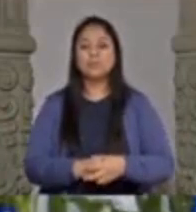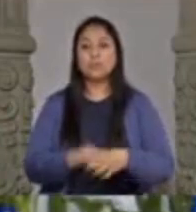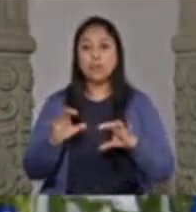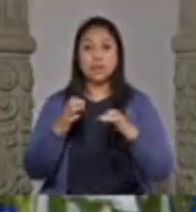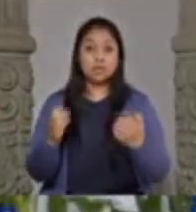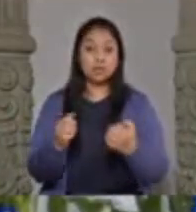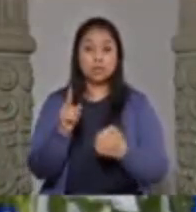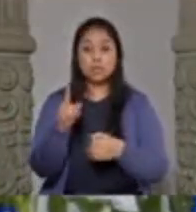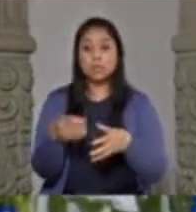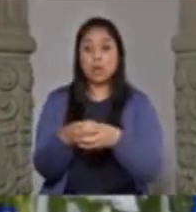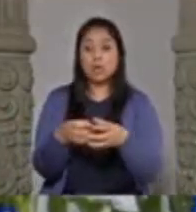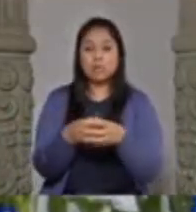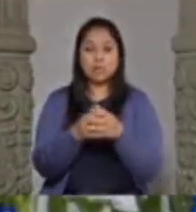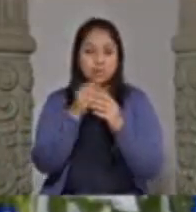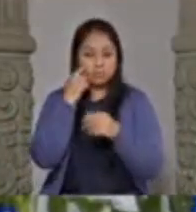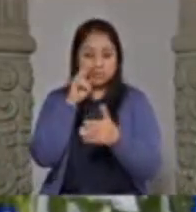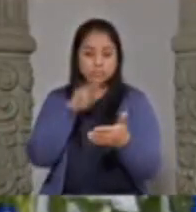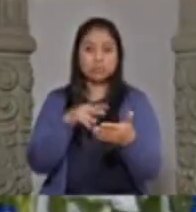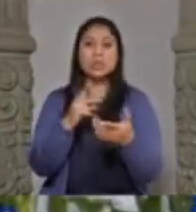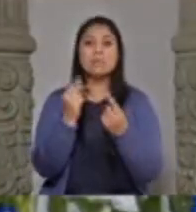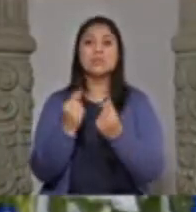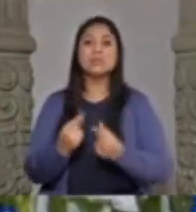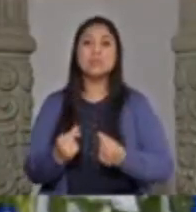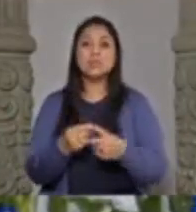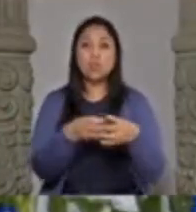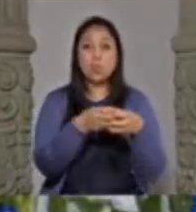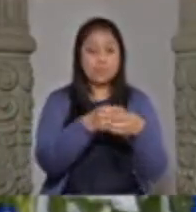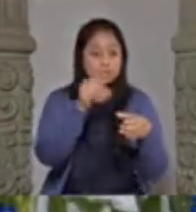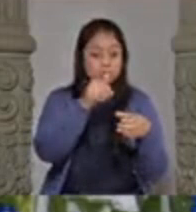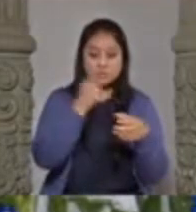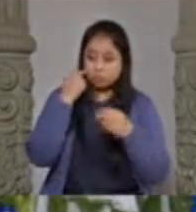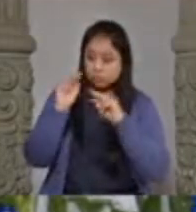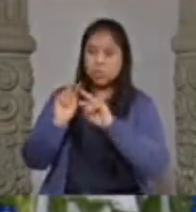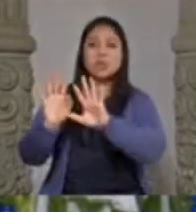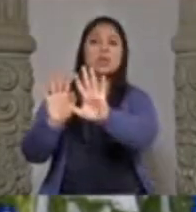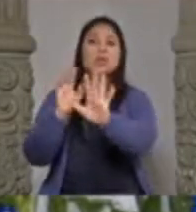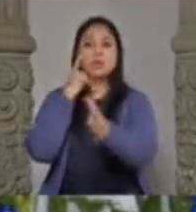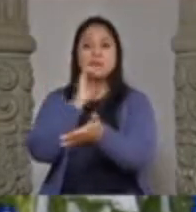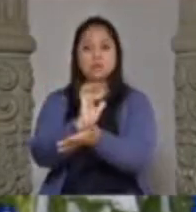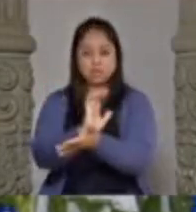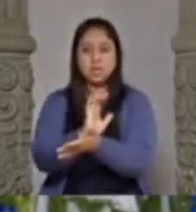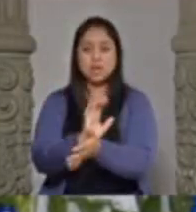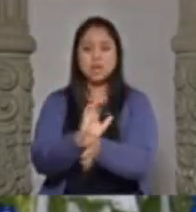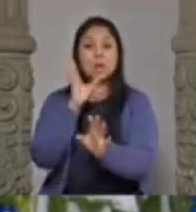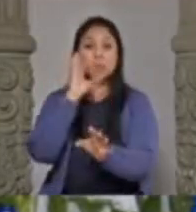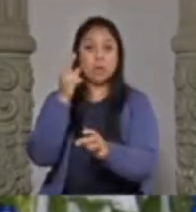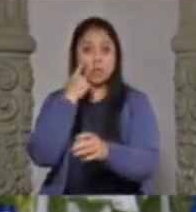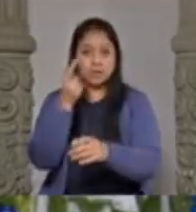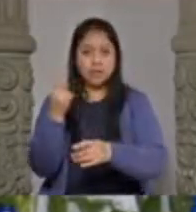entonces una comisión de verificación presupuestaria podría venir y haber salido y decirme, señor, en momento, porque cayeron